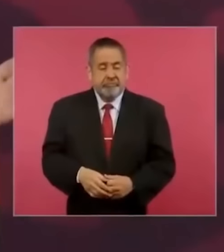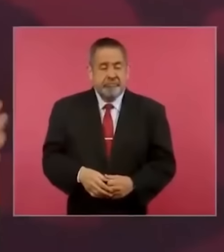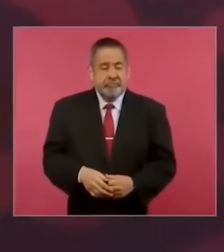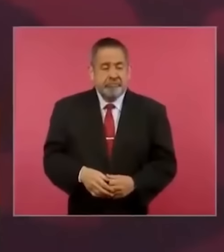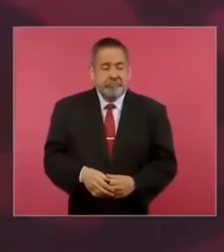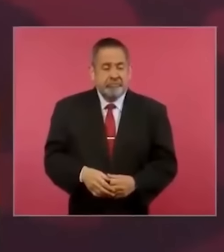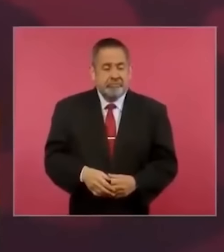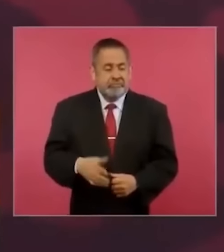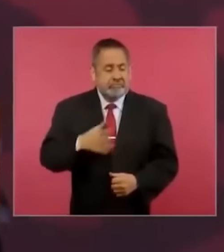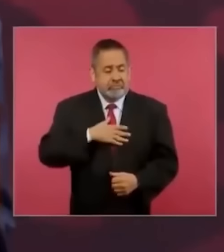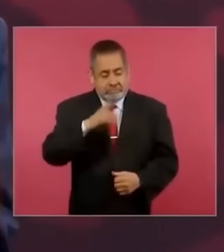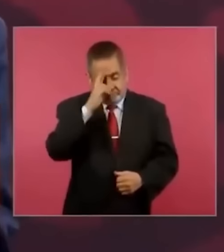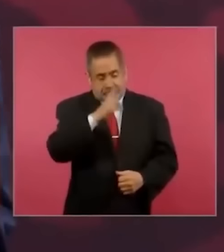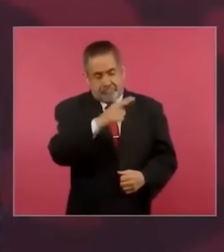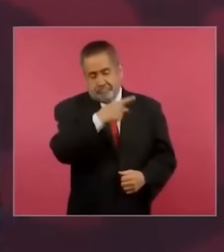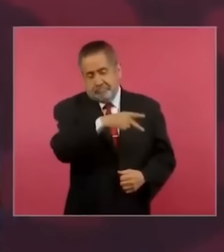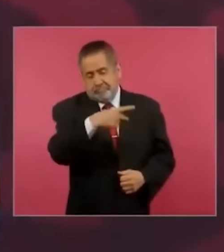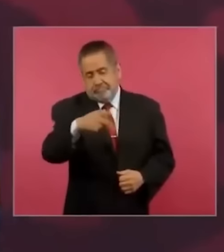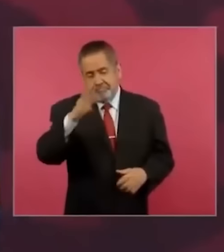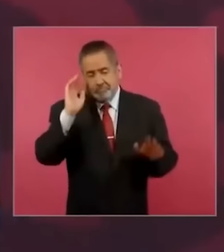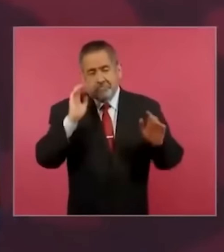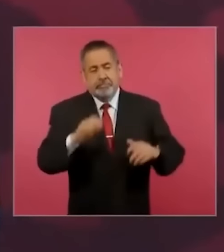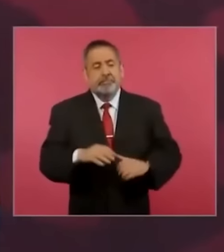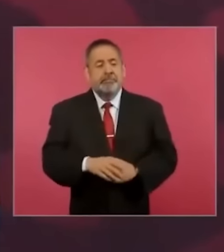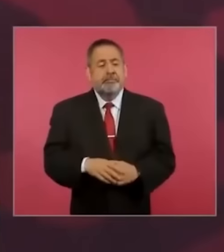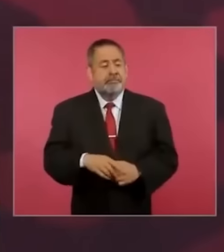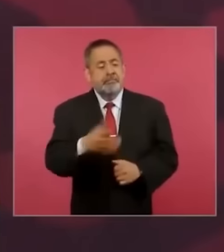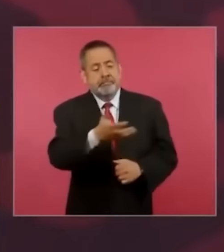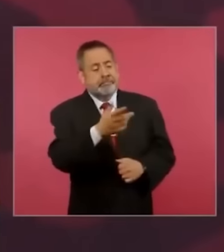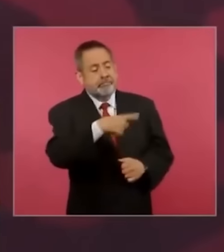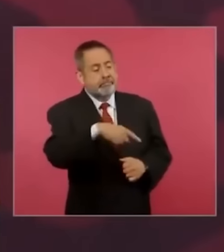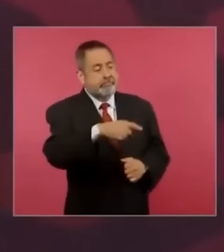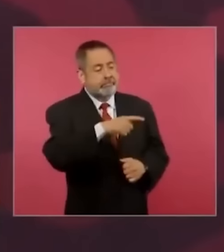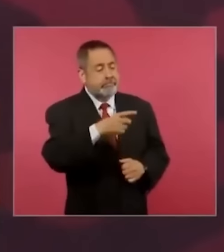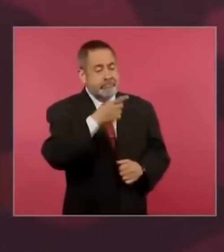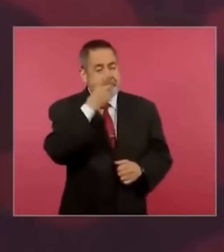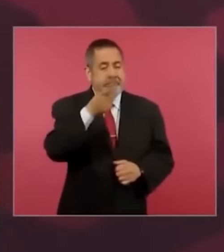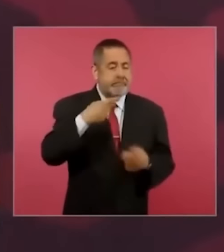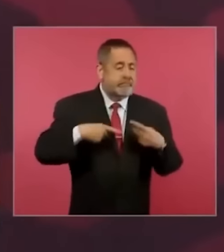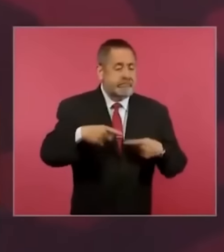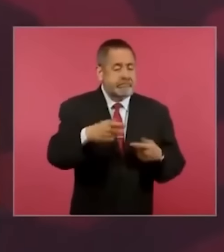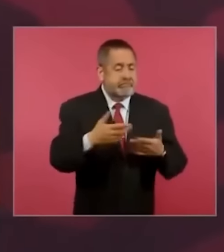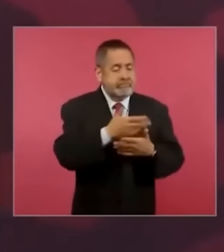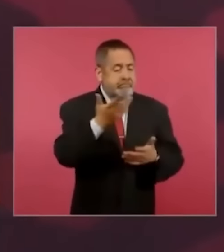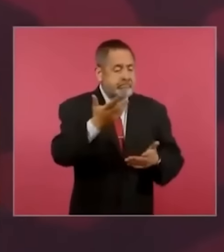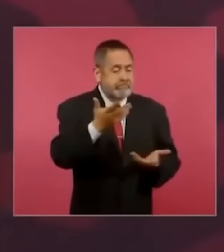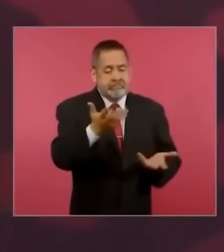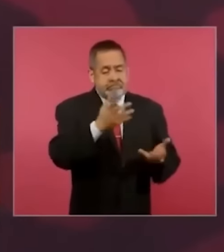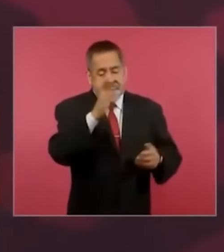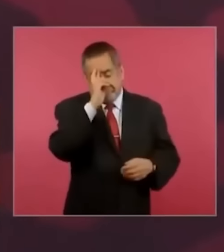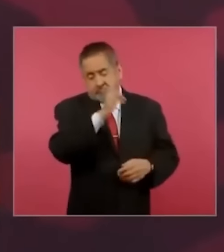soy muy respetuoso de lo que hacen los ciudadanos.